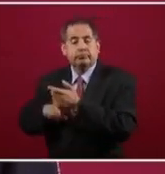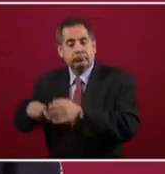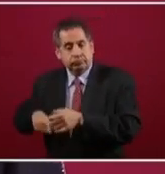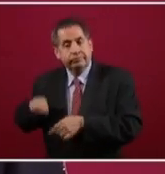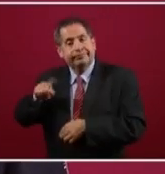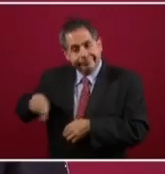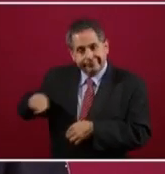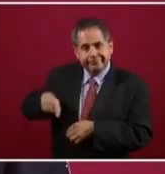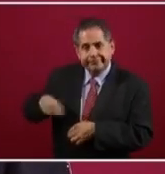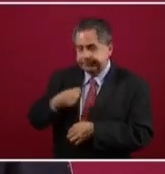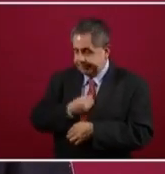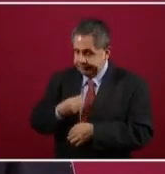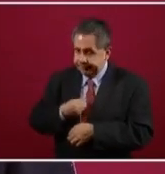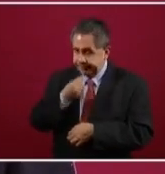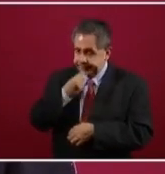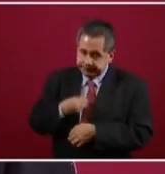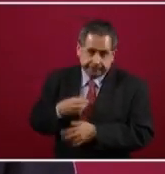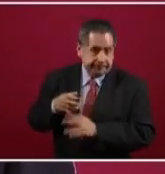gobierno,